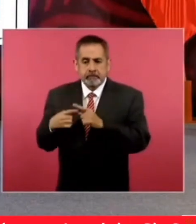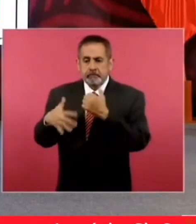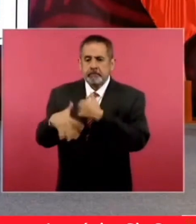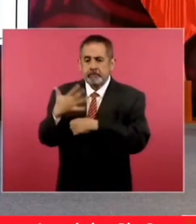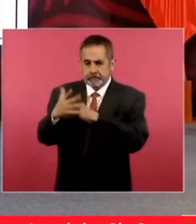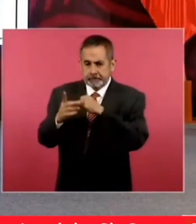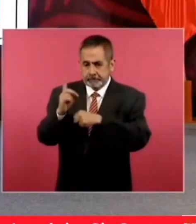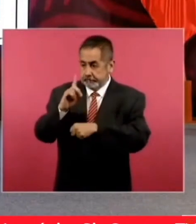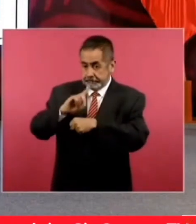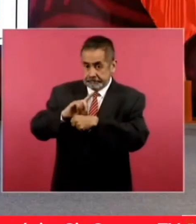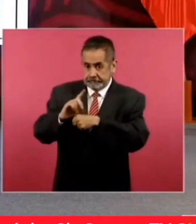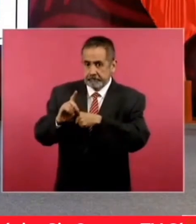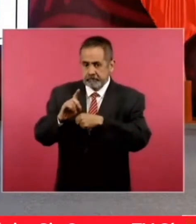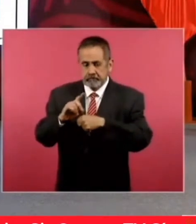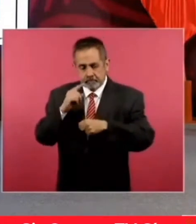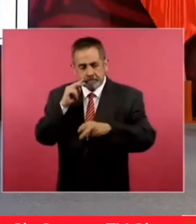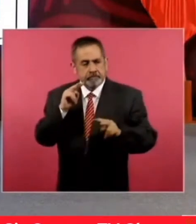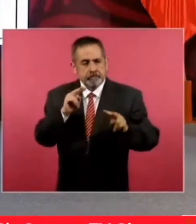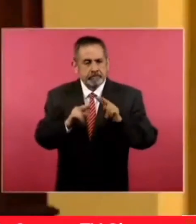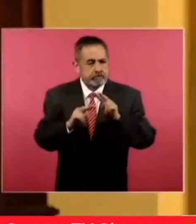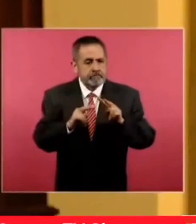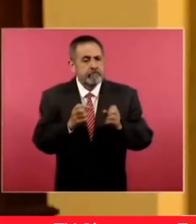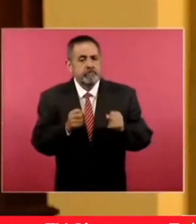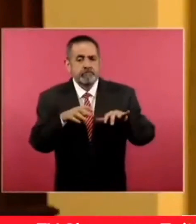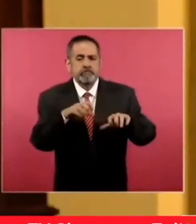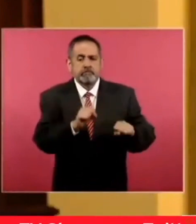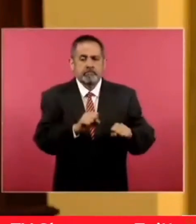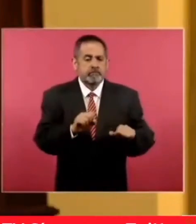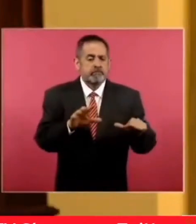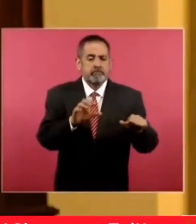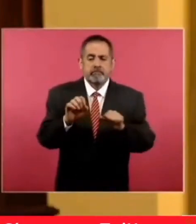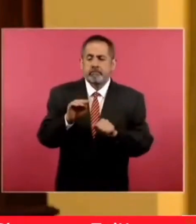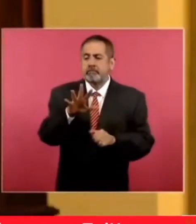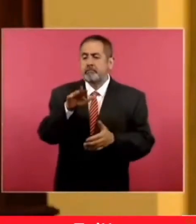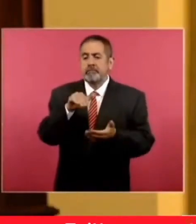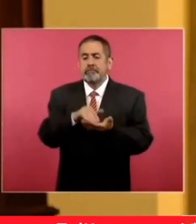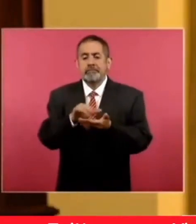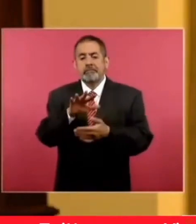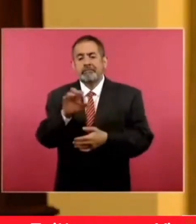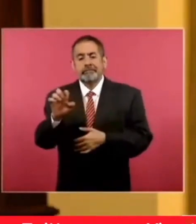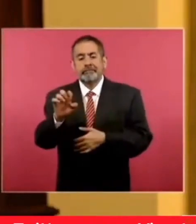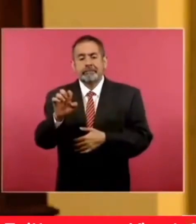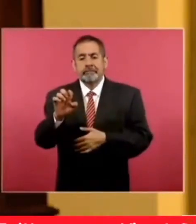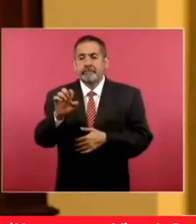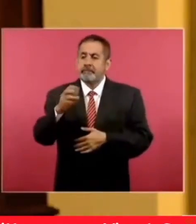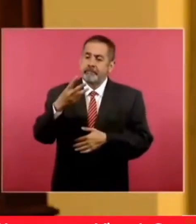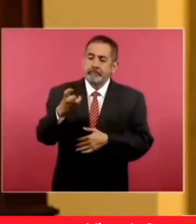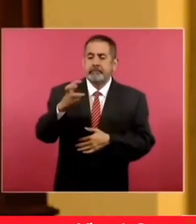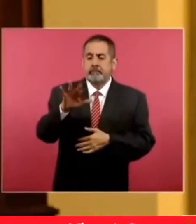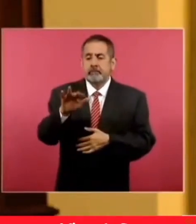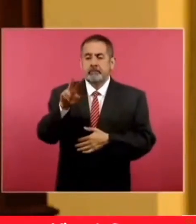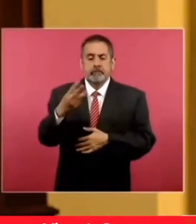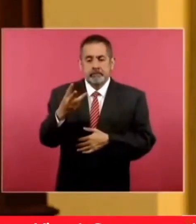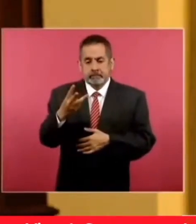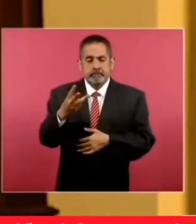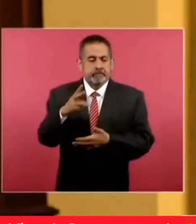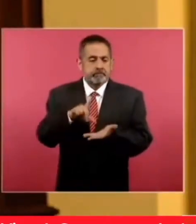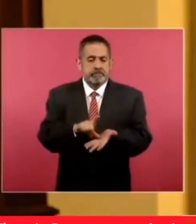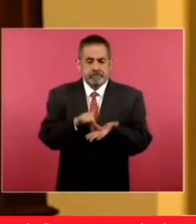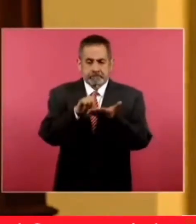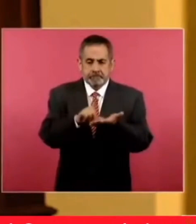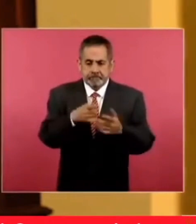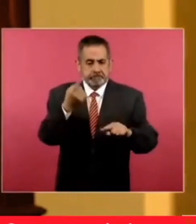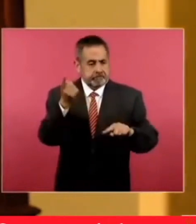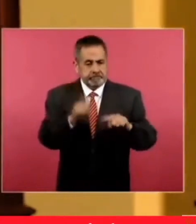días se obtuvieron como resultados seiscientos noventa y cinco mil quinientos trescientos cincuenta y tres Perdón litros de